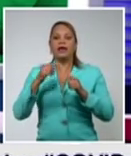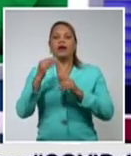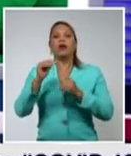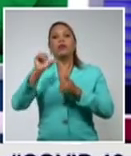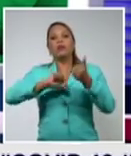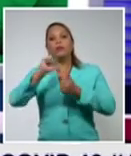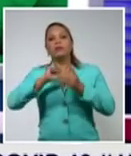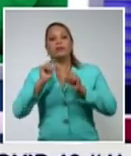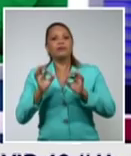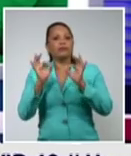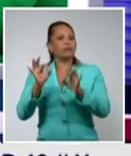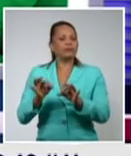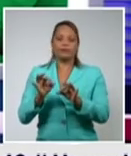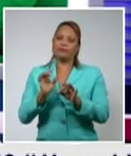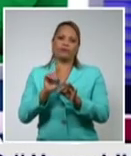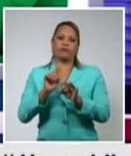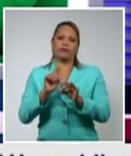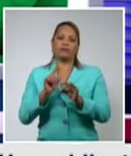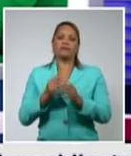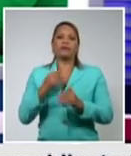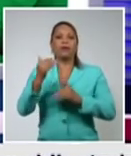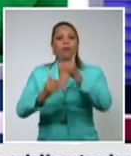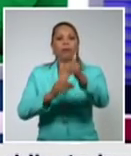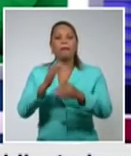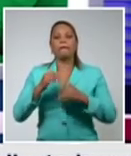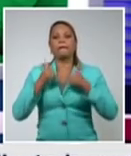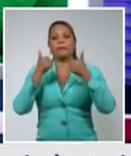hoy. De esta forma,